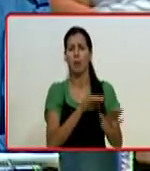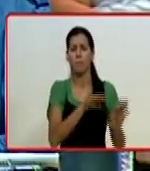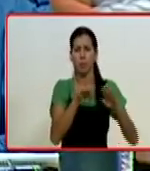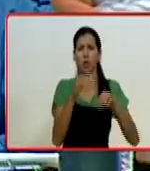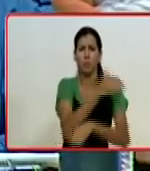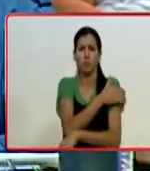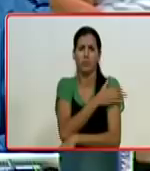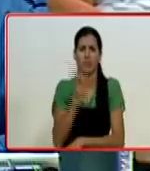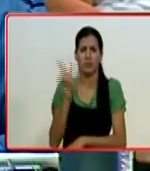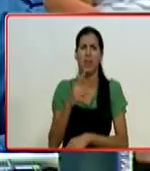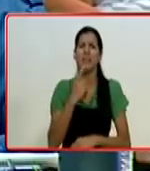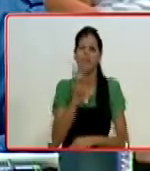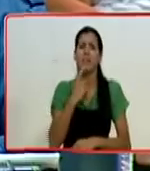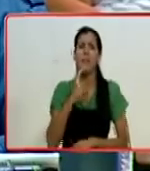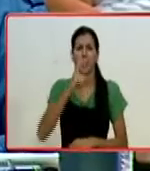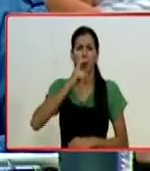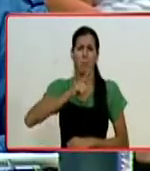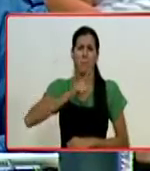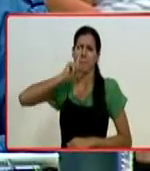es un tirano.